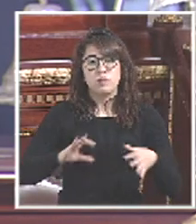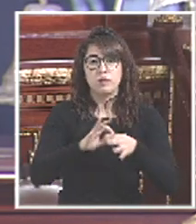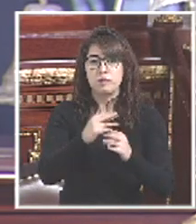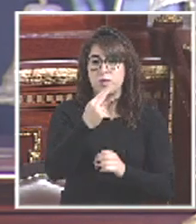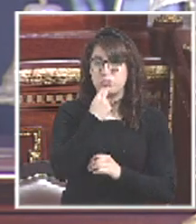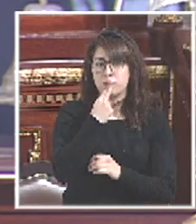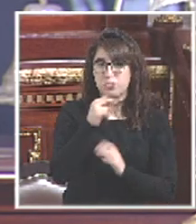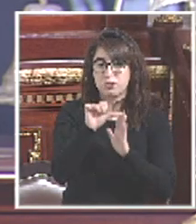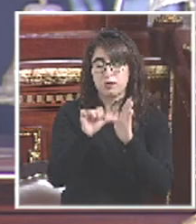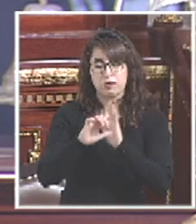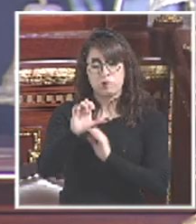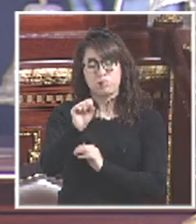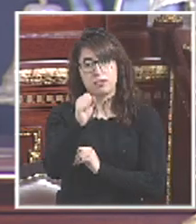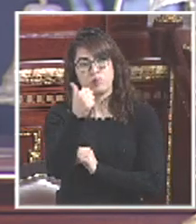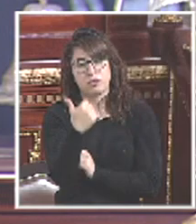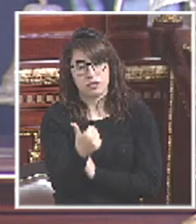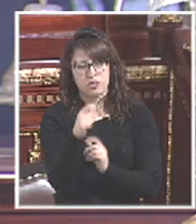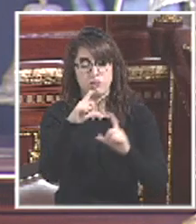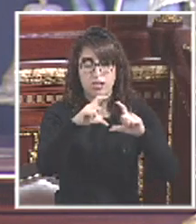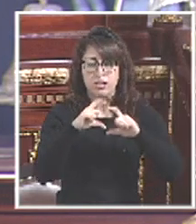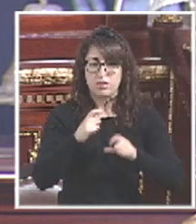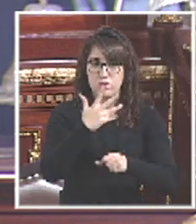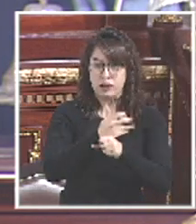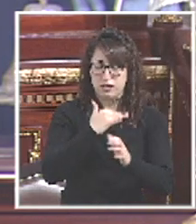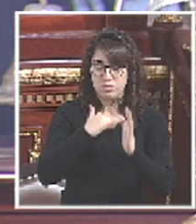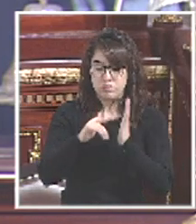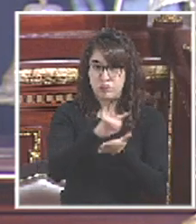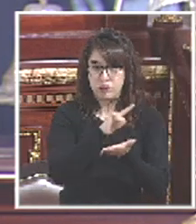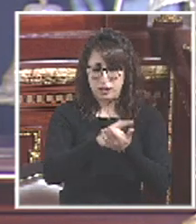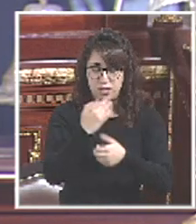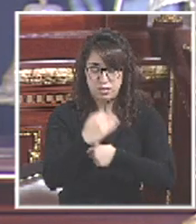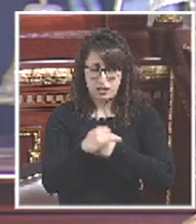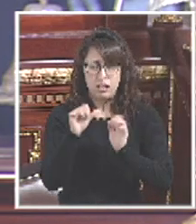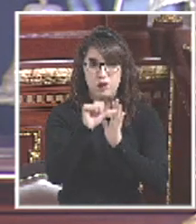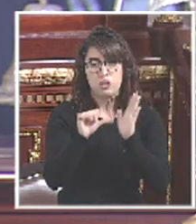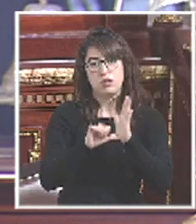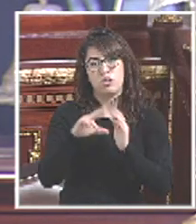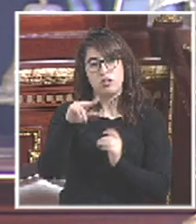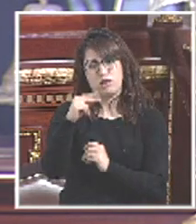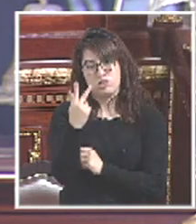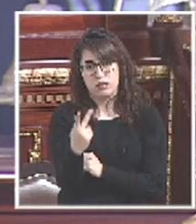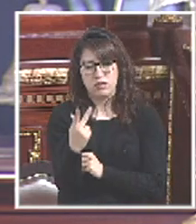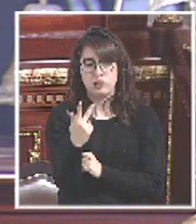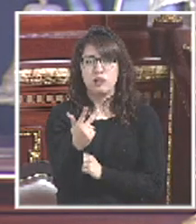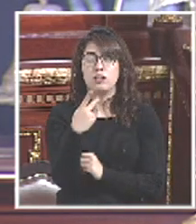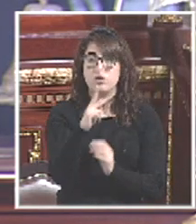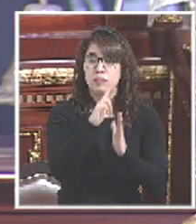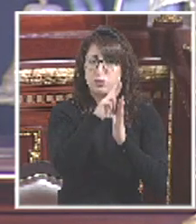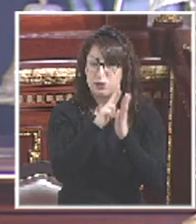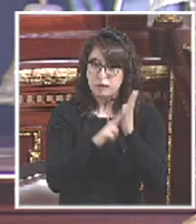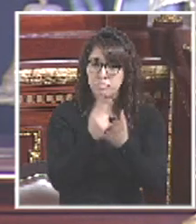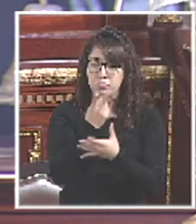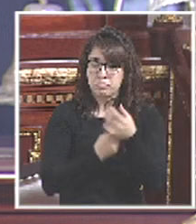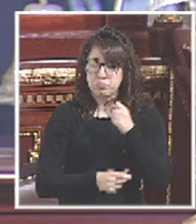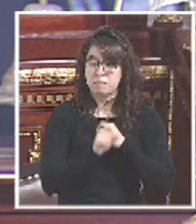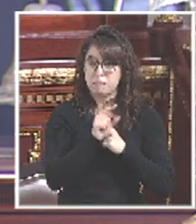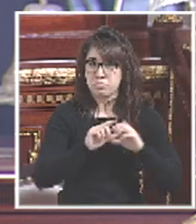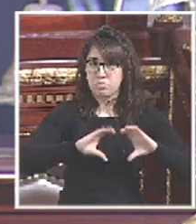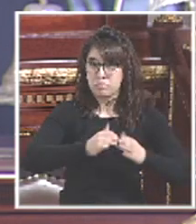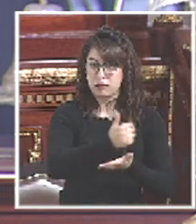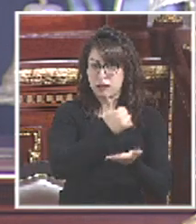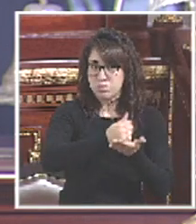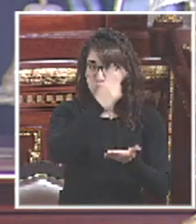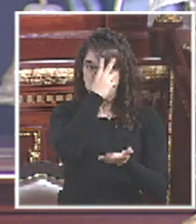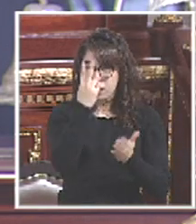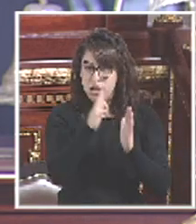artículo 66, fracción 5 de la Ley Orgánica y el artículo 88 del reglamento, ambos del Congreso de la Ciudad de México,